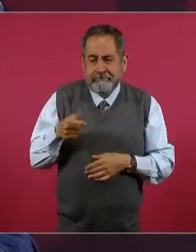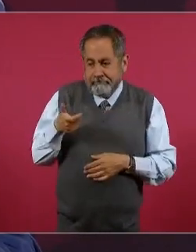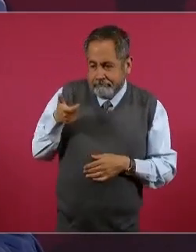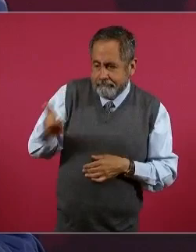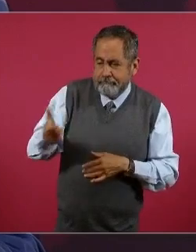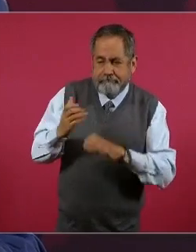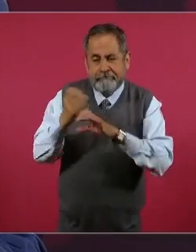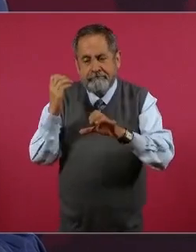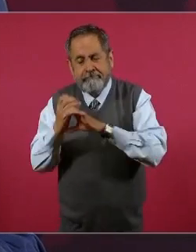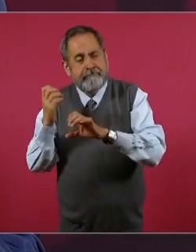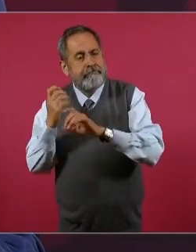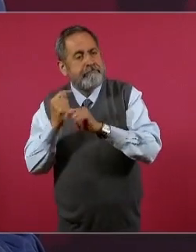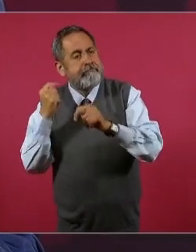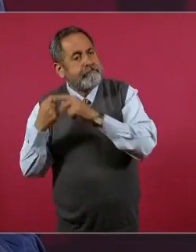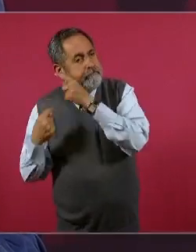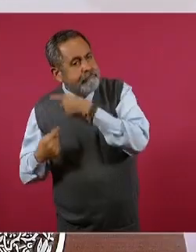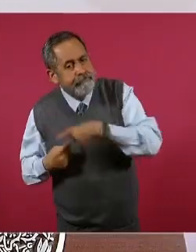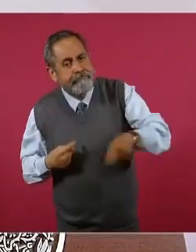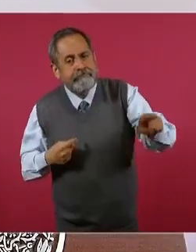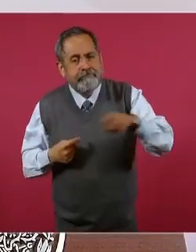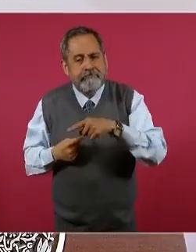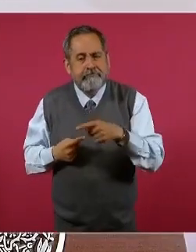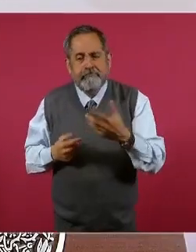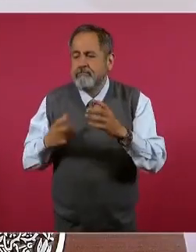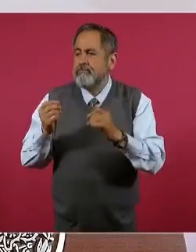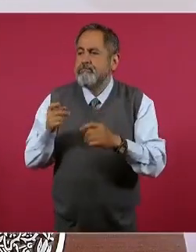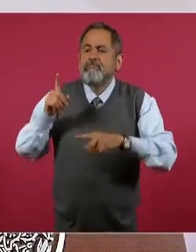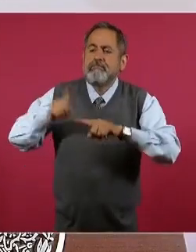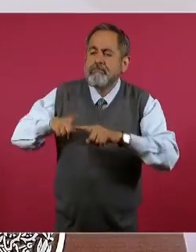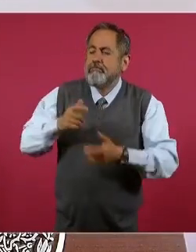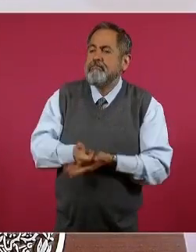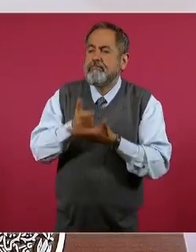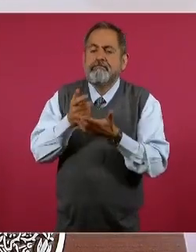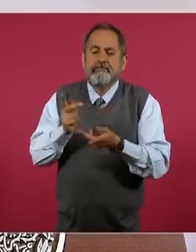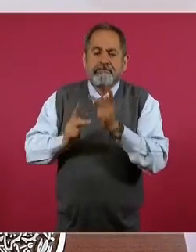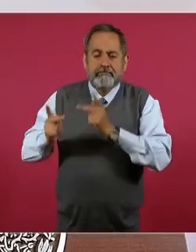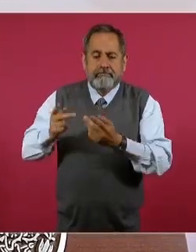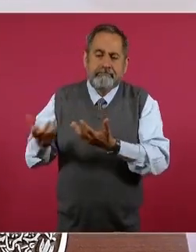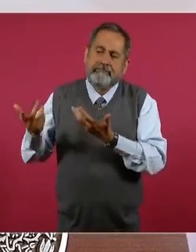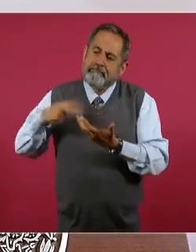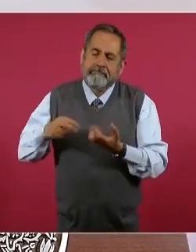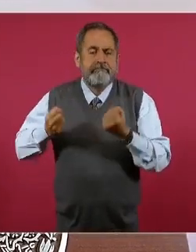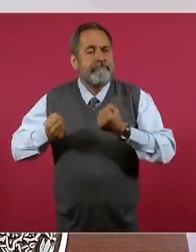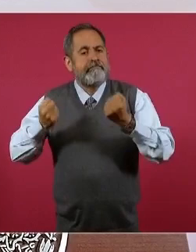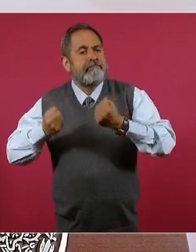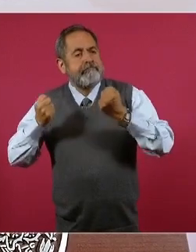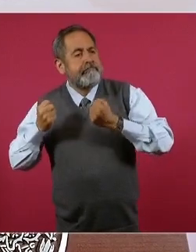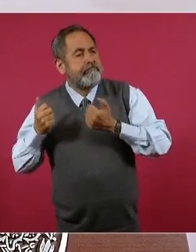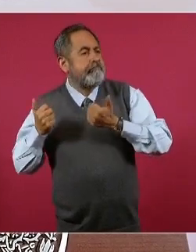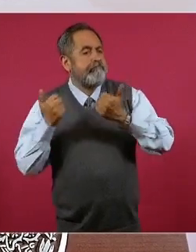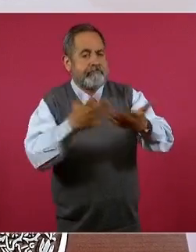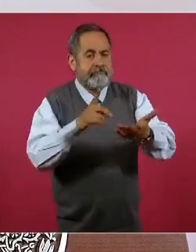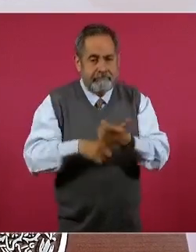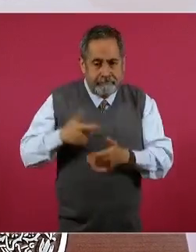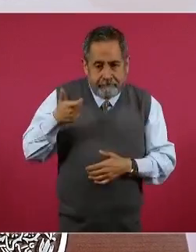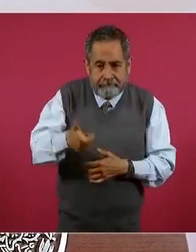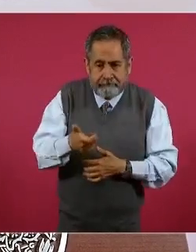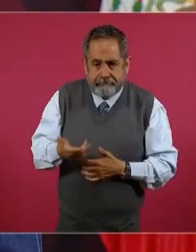pagar pasaje o conseguir a alguien que los lleve, pero hay que